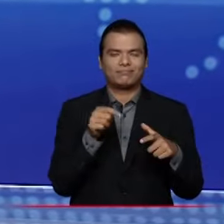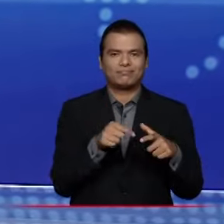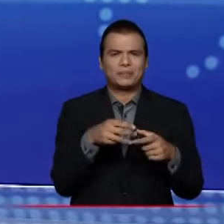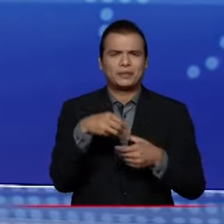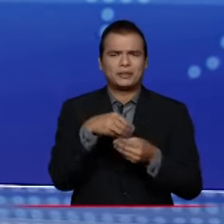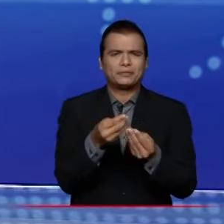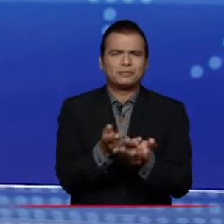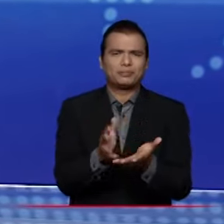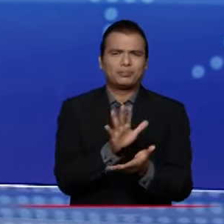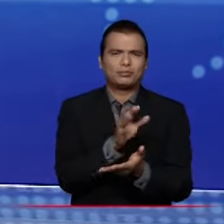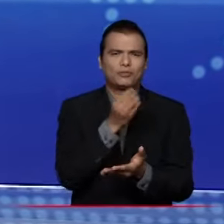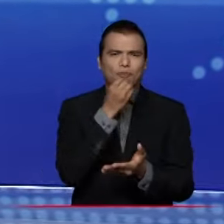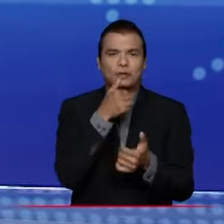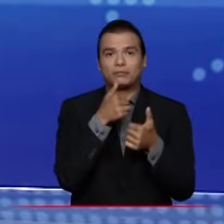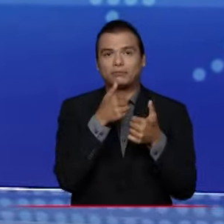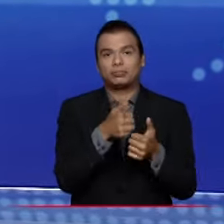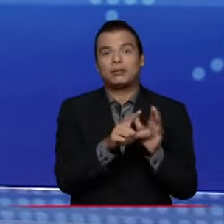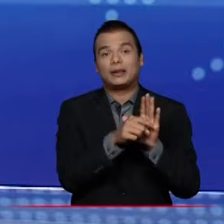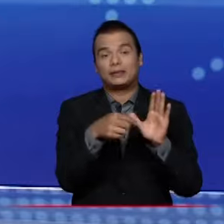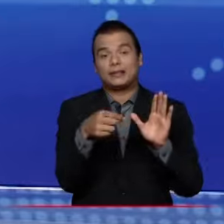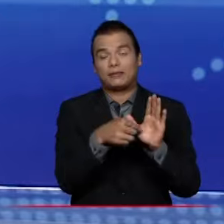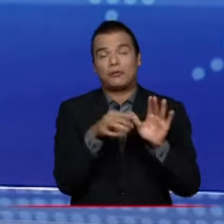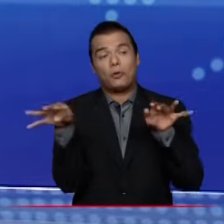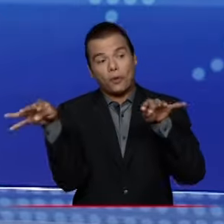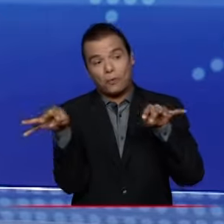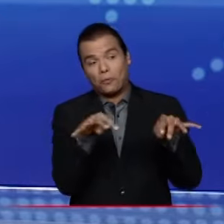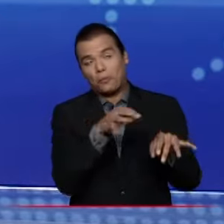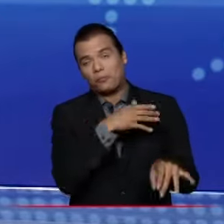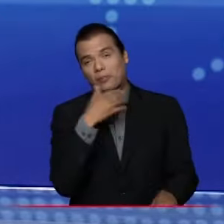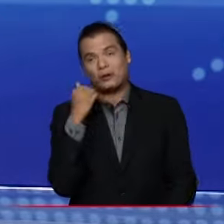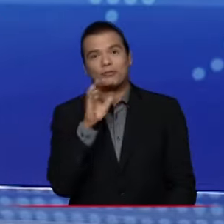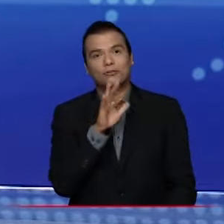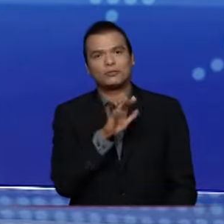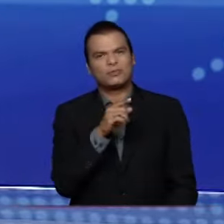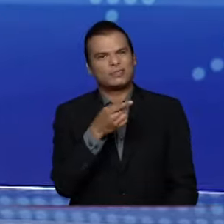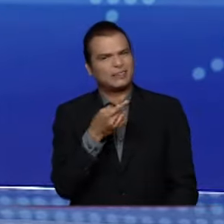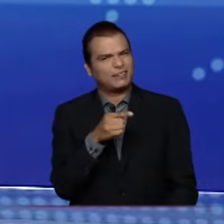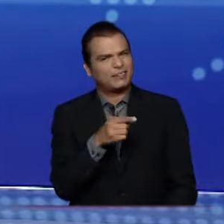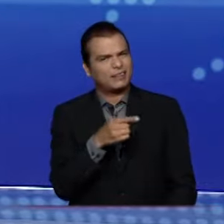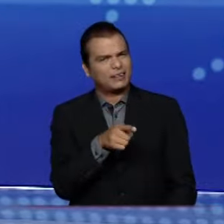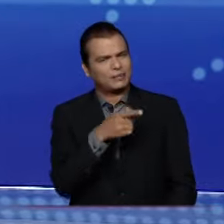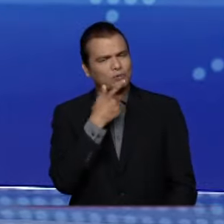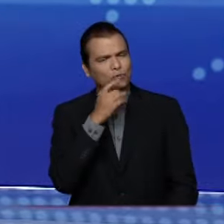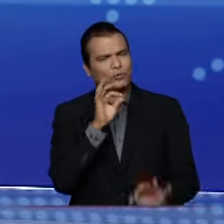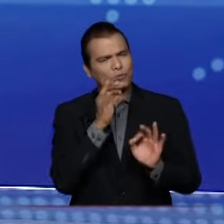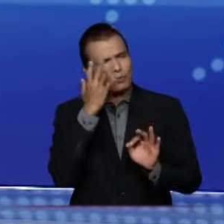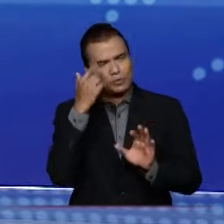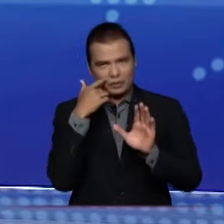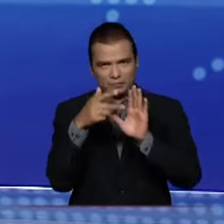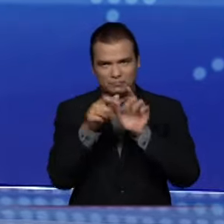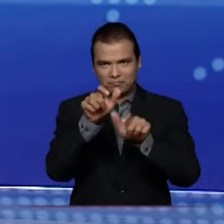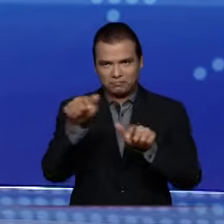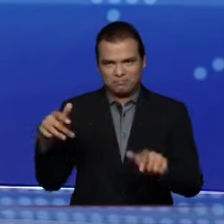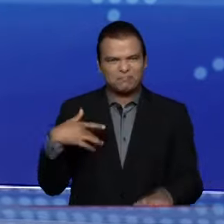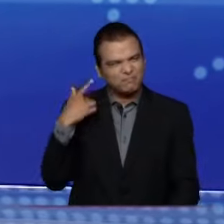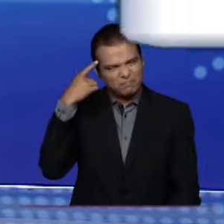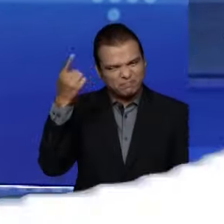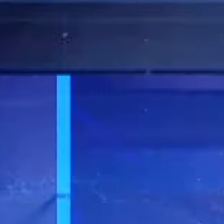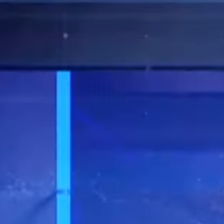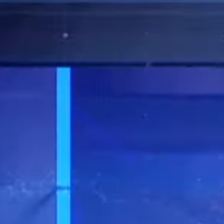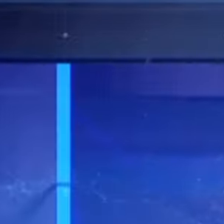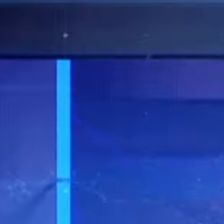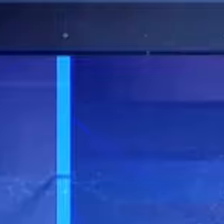queso aparecen en una prestigiosa lista internacional Pero qué es porque es tan bueno Esto dicen aquí en